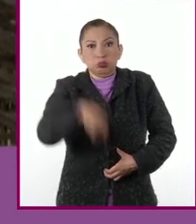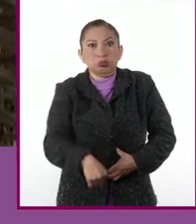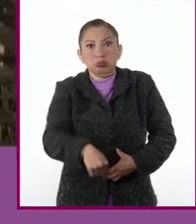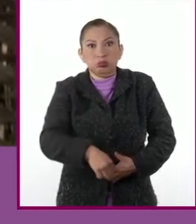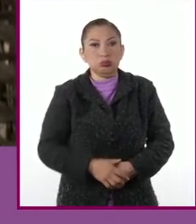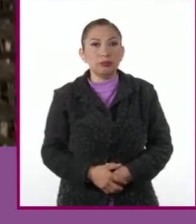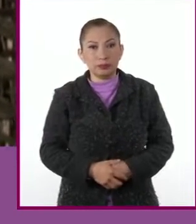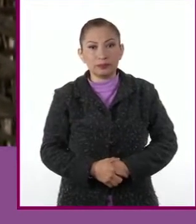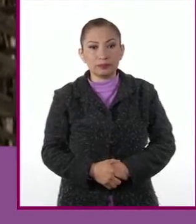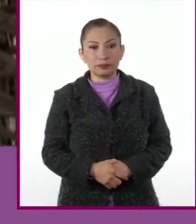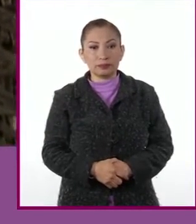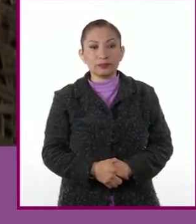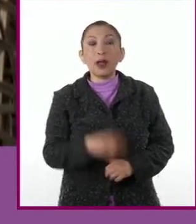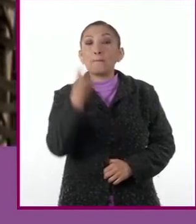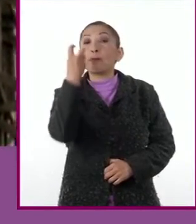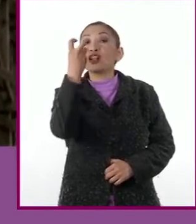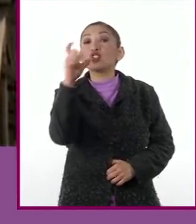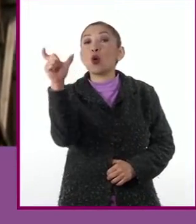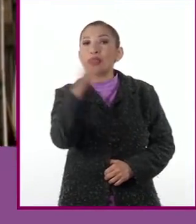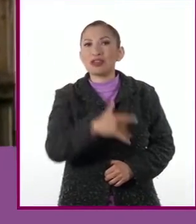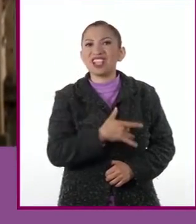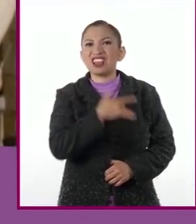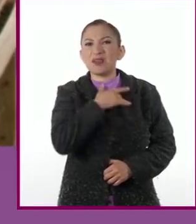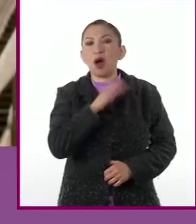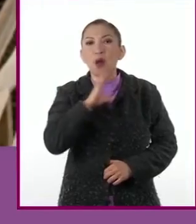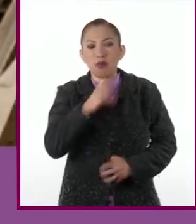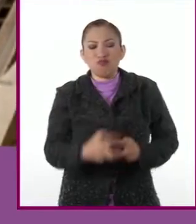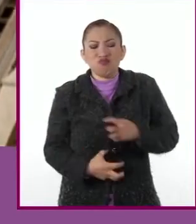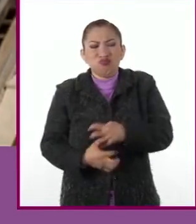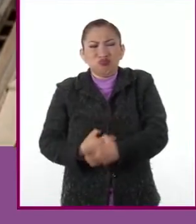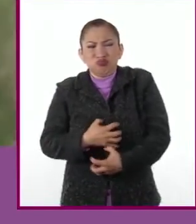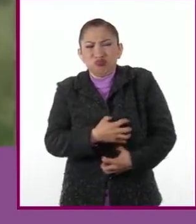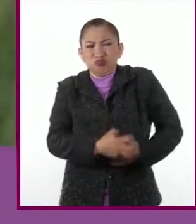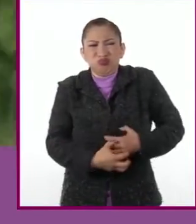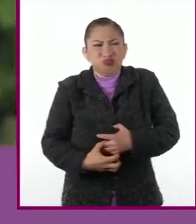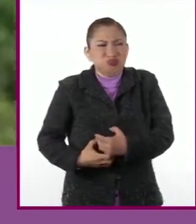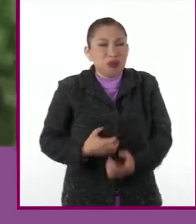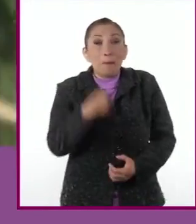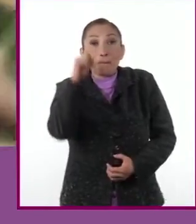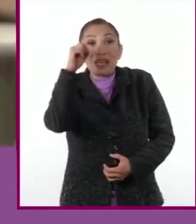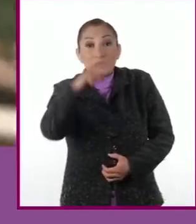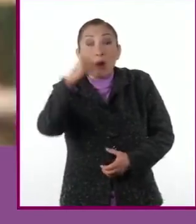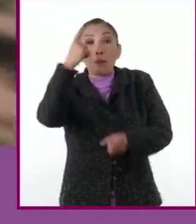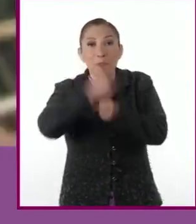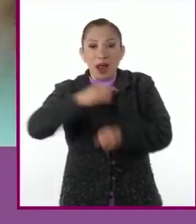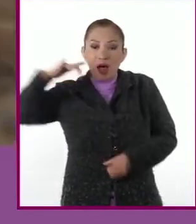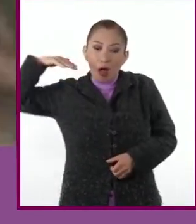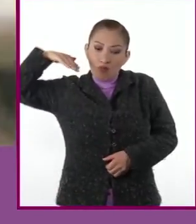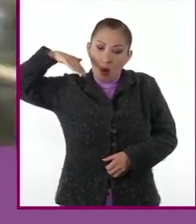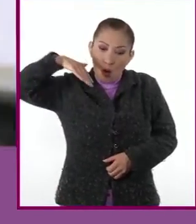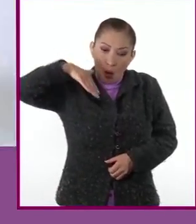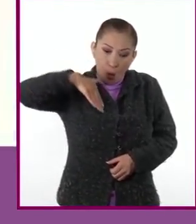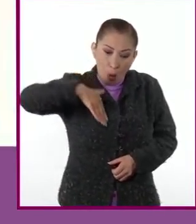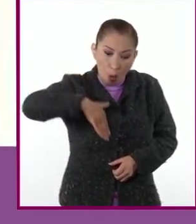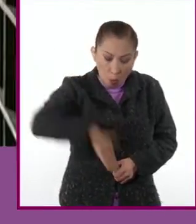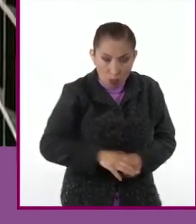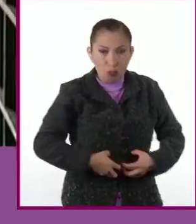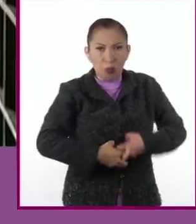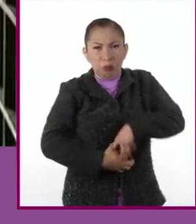el suelo. Es por eso que sentimos que se revuelve el estómago justo en la primera bajada del trayecto.